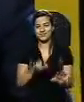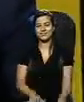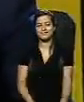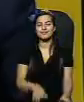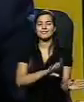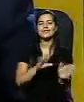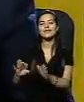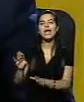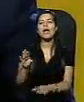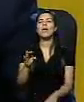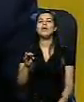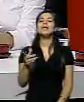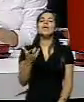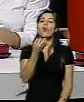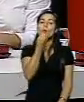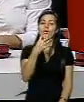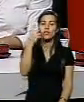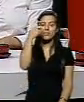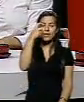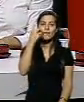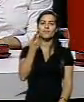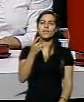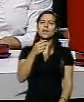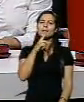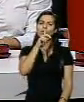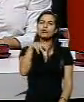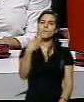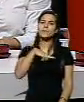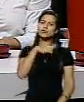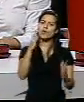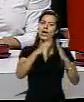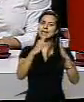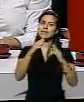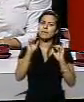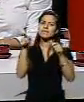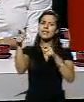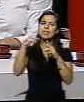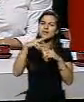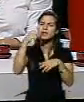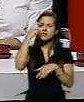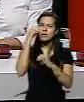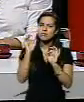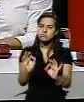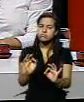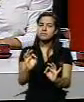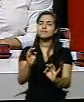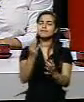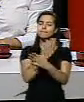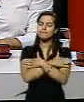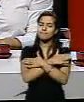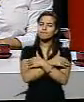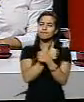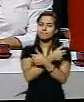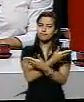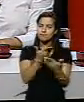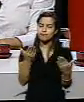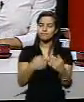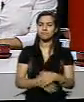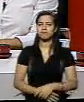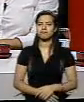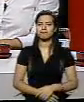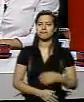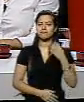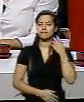Pueblo, buen día, camarada. Deseo saber cuándo llega la misión vivienda en el Táchira. Éxito, mis hermanos, desde Capacho, José Maldonado.